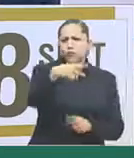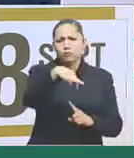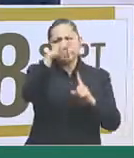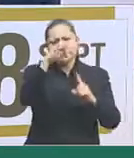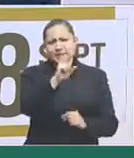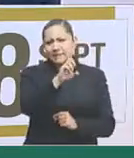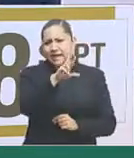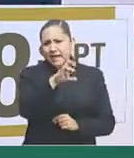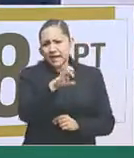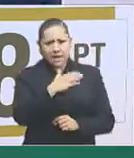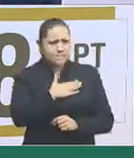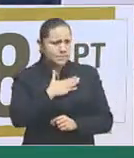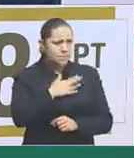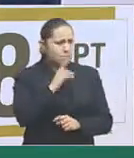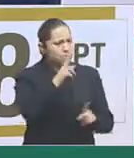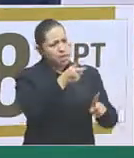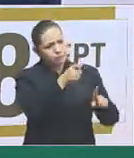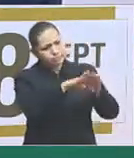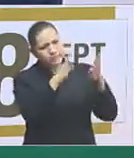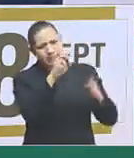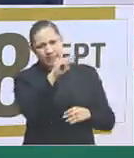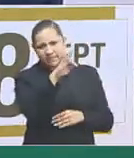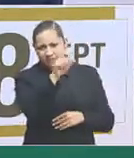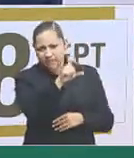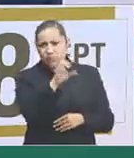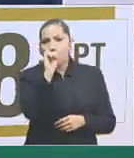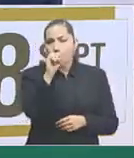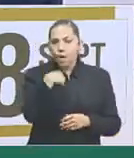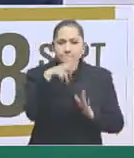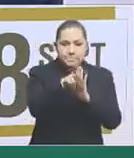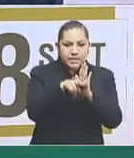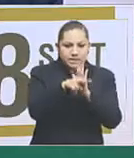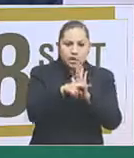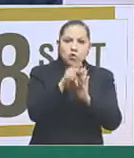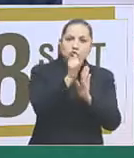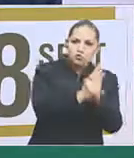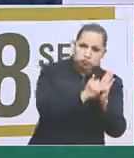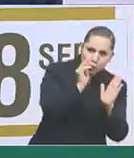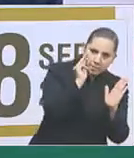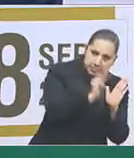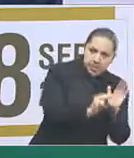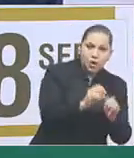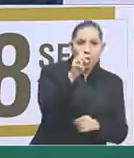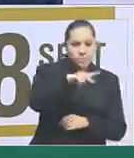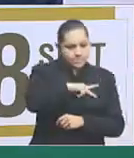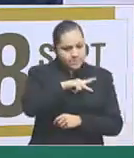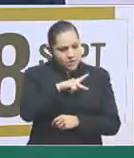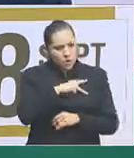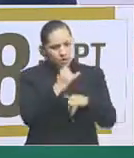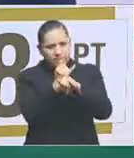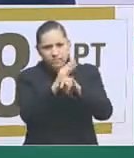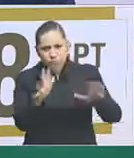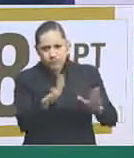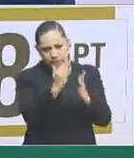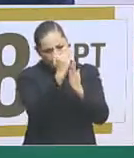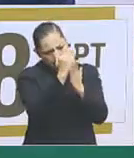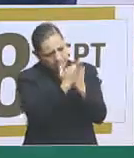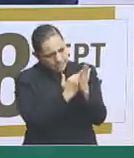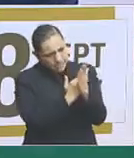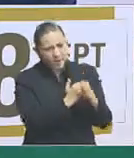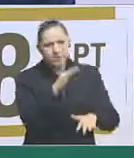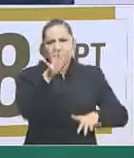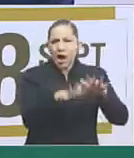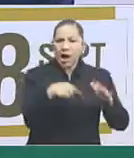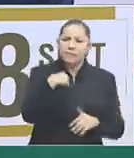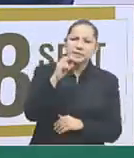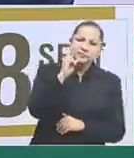mejor me regreso a ver algún vídeo en youtube que no vi reviso mi síntesis digital de información veo el noticiero algo que aparece un